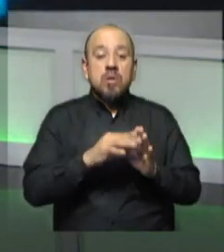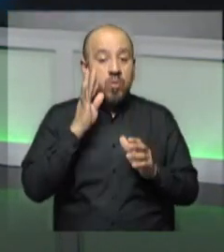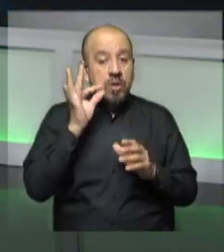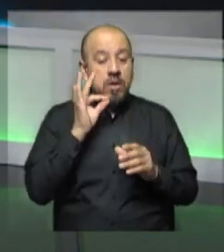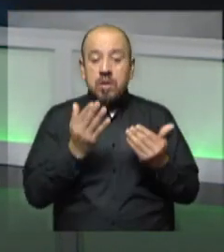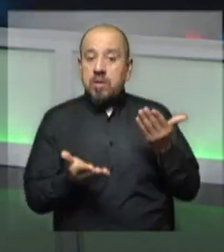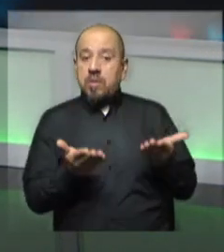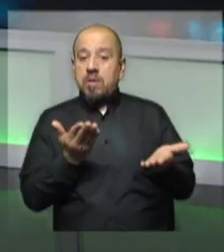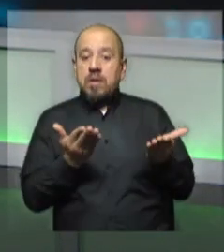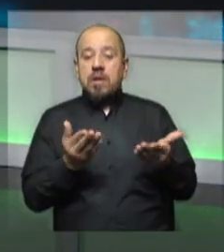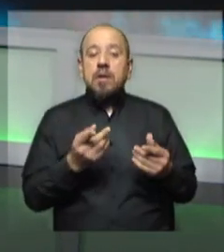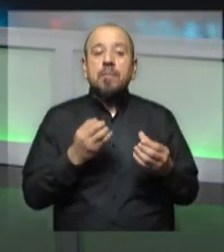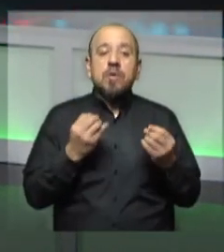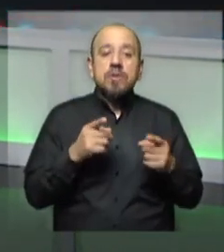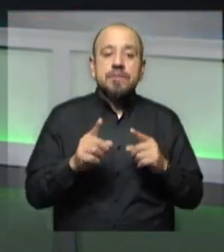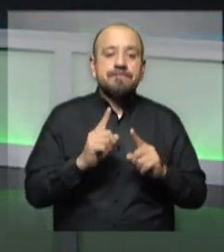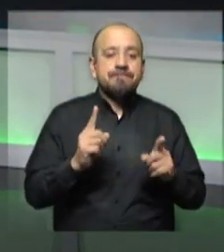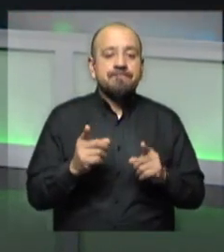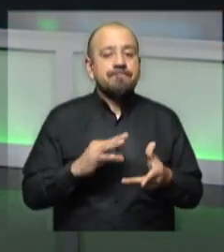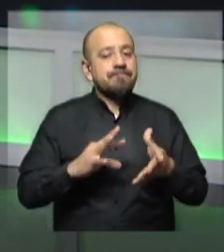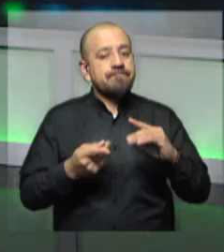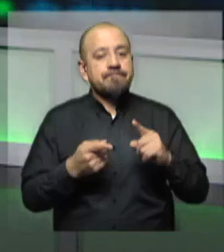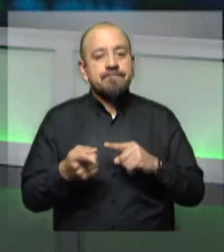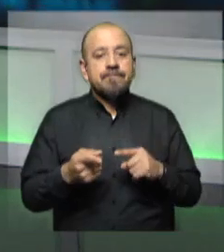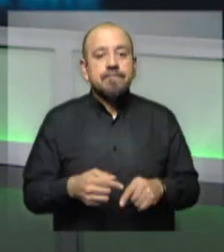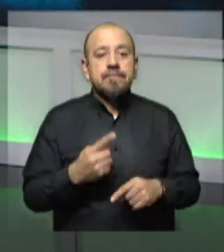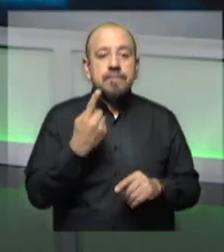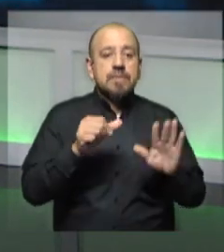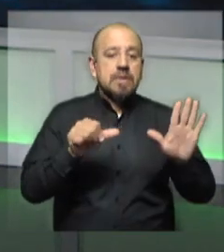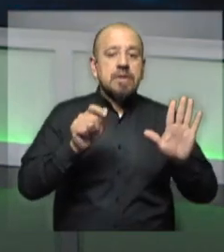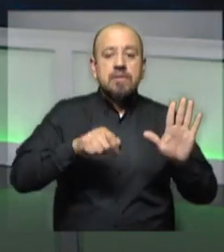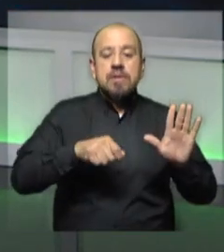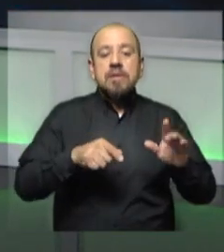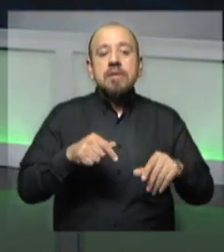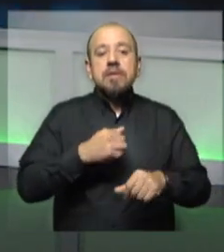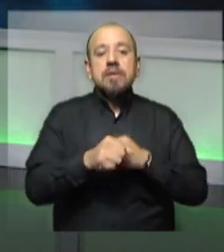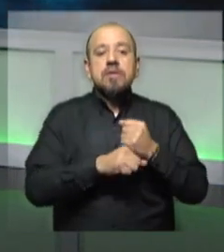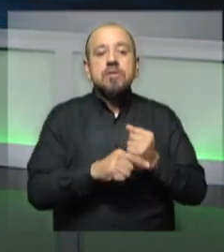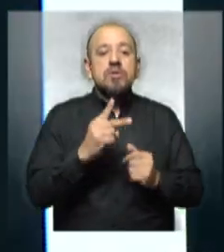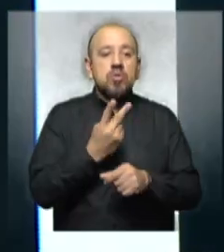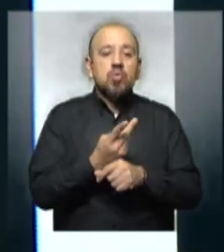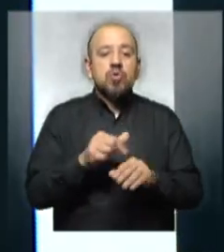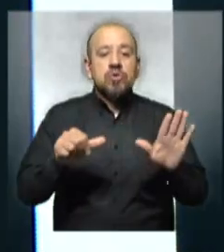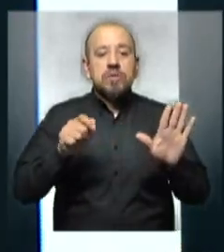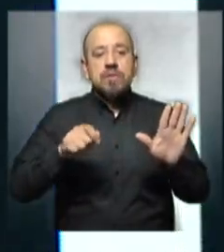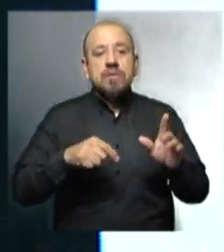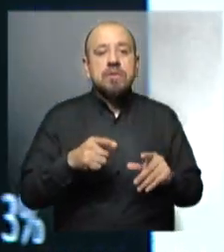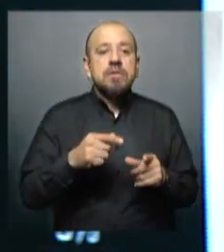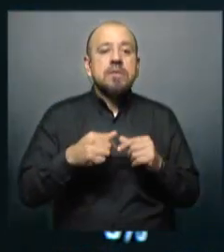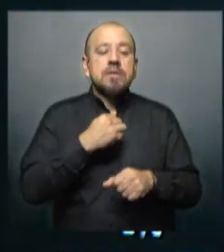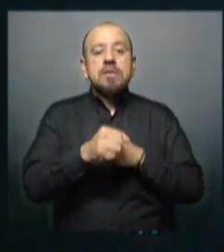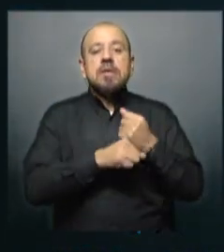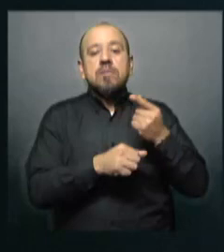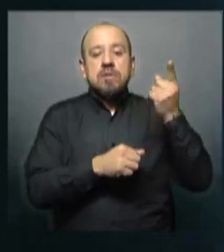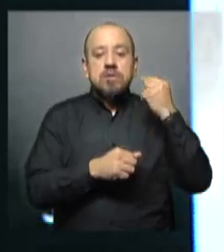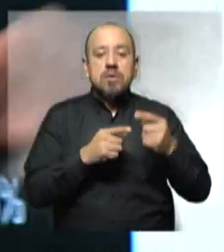con las comparaciones sí no es adecuado comparar lo que pasó en el primer semestre este año con lo que pasó en el segundo del año pasado ahí ya tenemos un